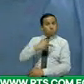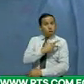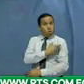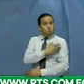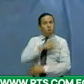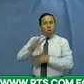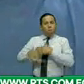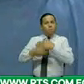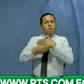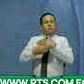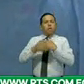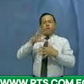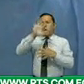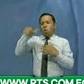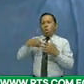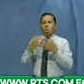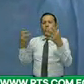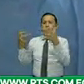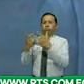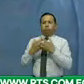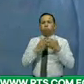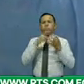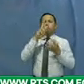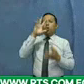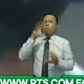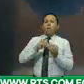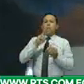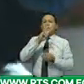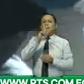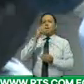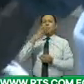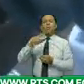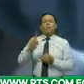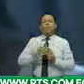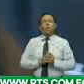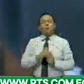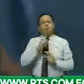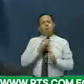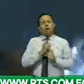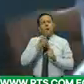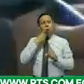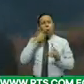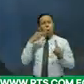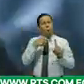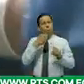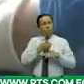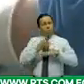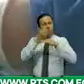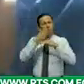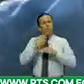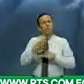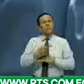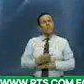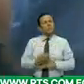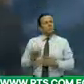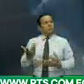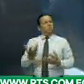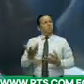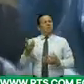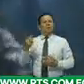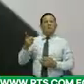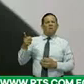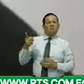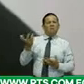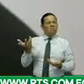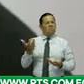dosis que servirán para inmunizar a la población. Daniel Simancas, epidemiólogo, explica que no hay motivos suficientes para dejar a un lado esta